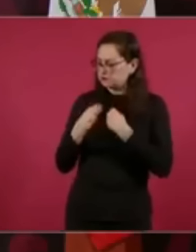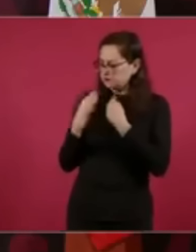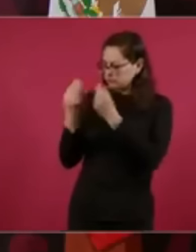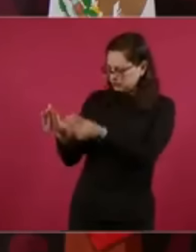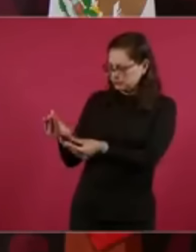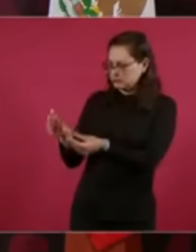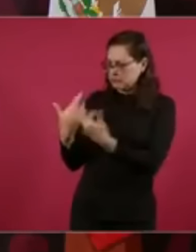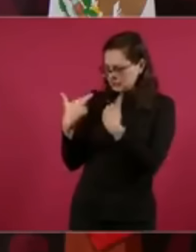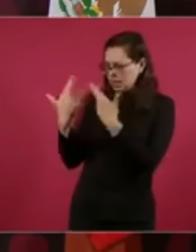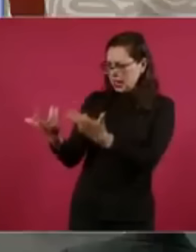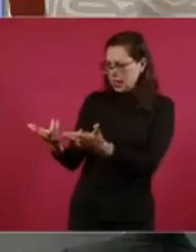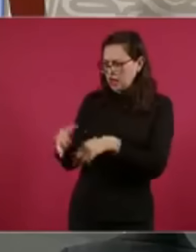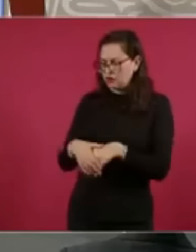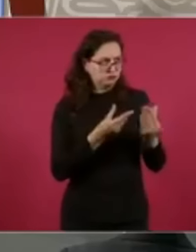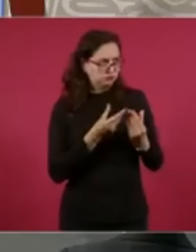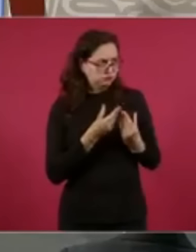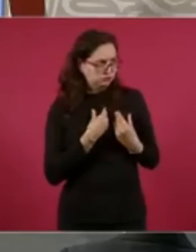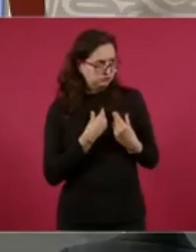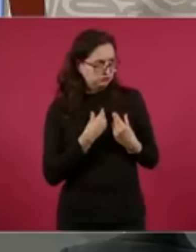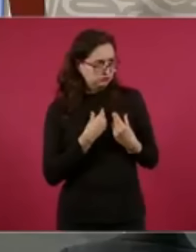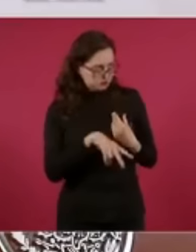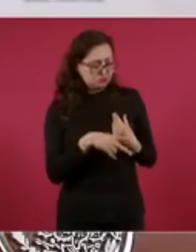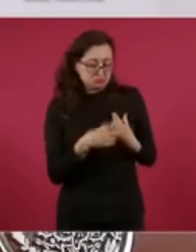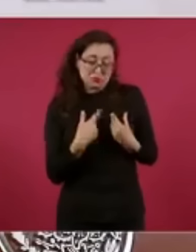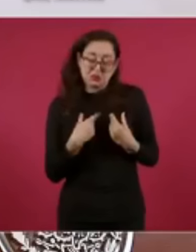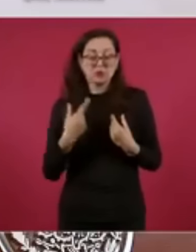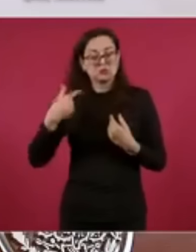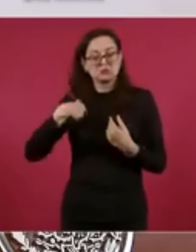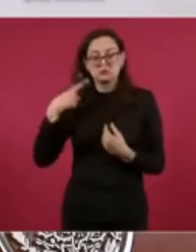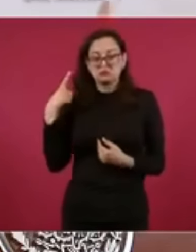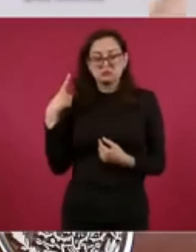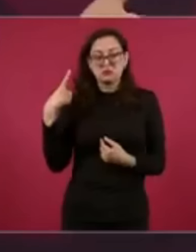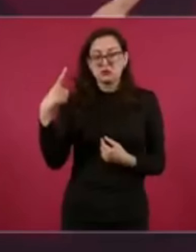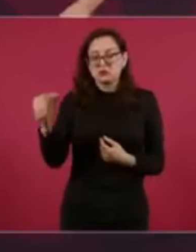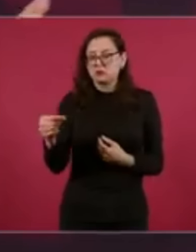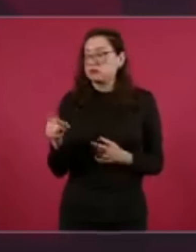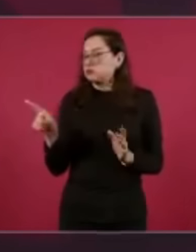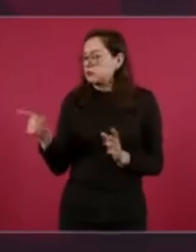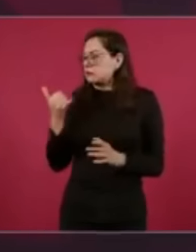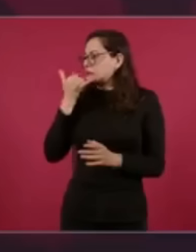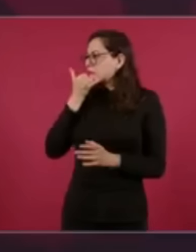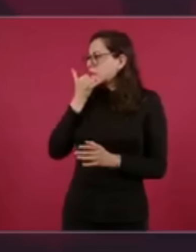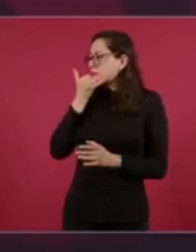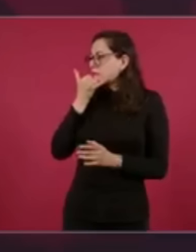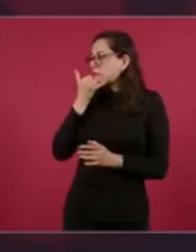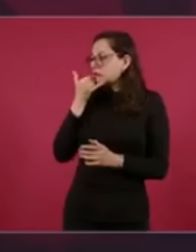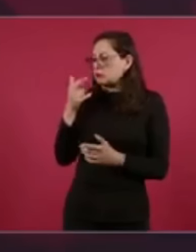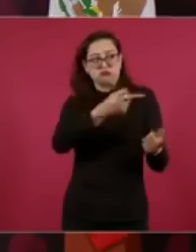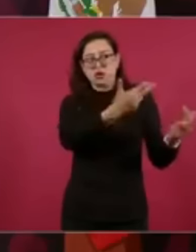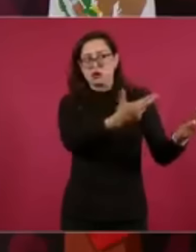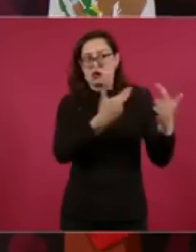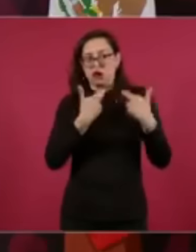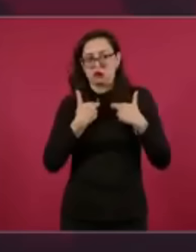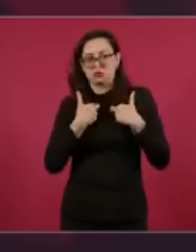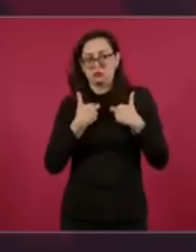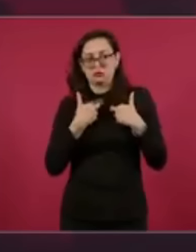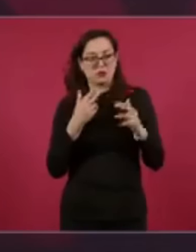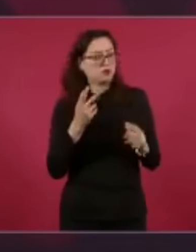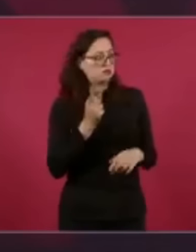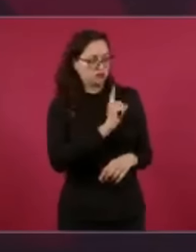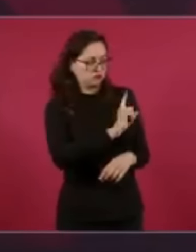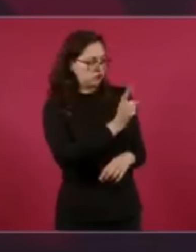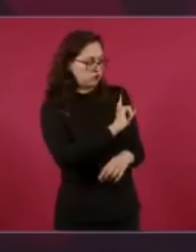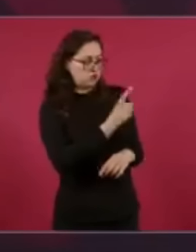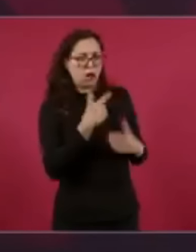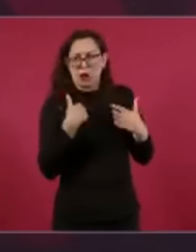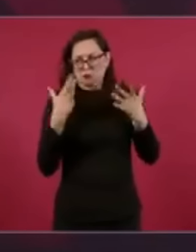yo a salir, me dice el de la puerta y su recibo. No, pues me regalaron el libro. No, no lo puedes sacar. Pues ya está. Pensó